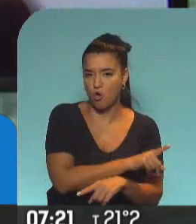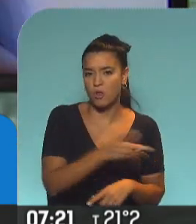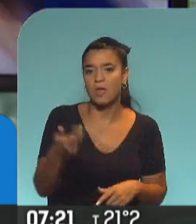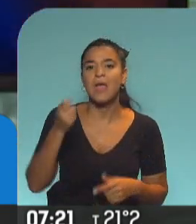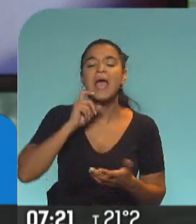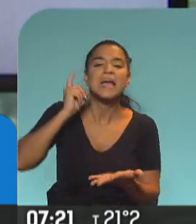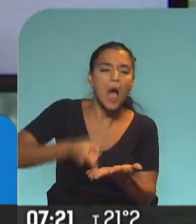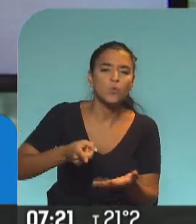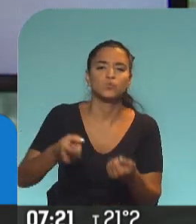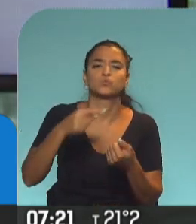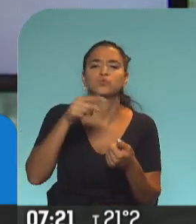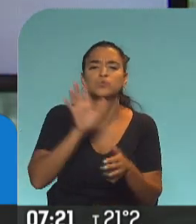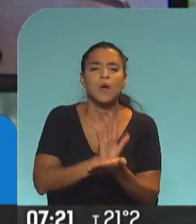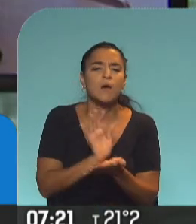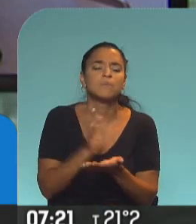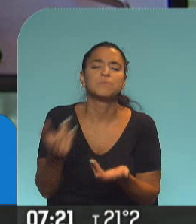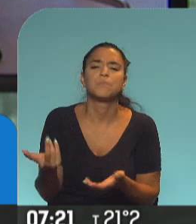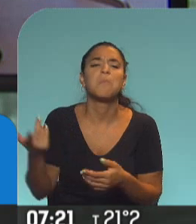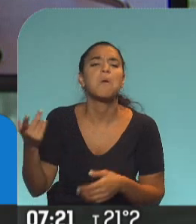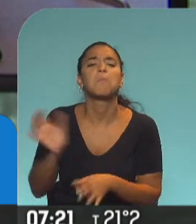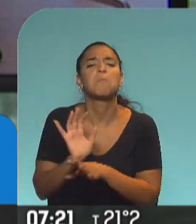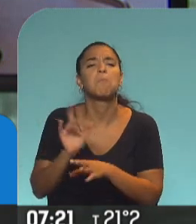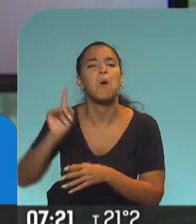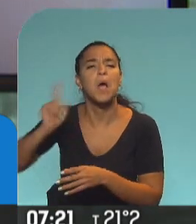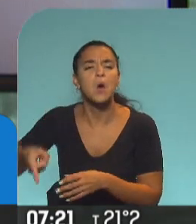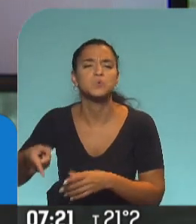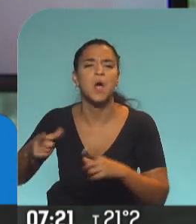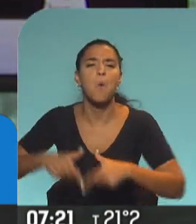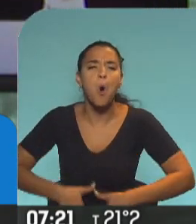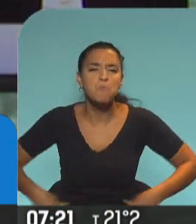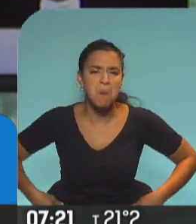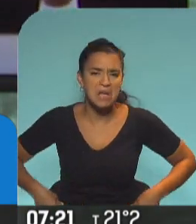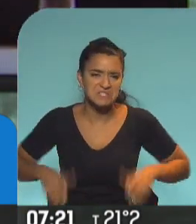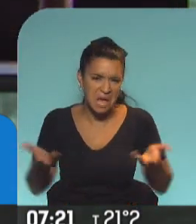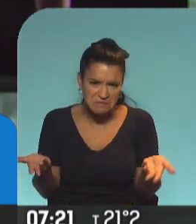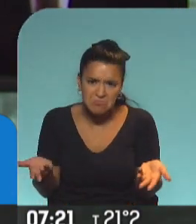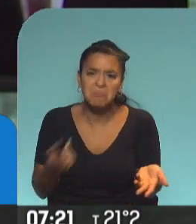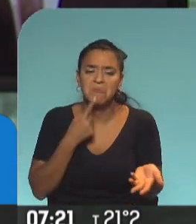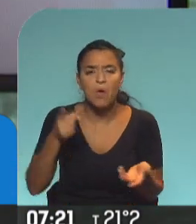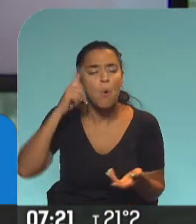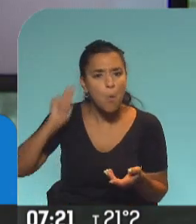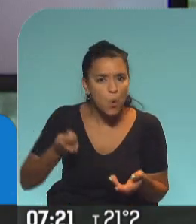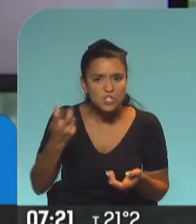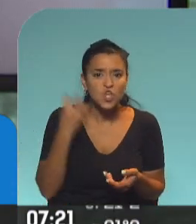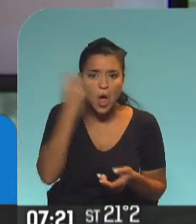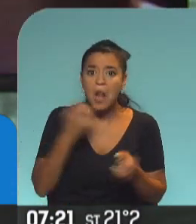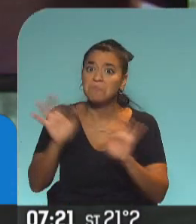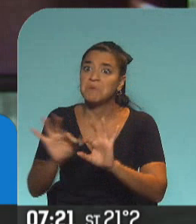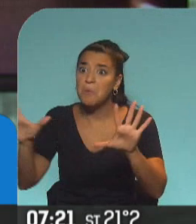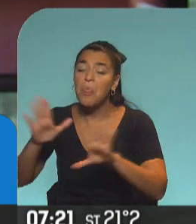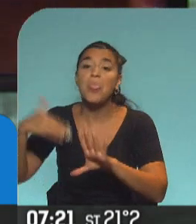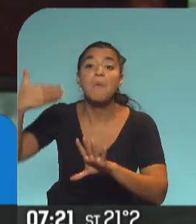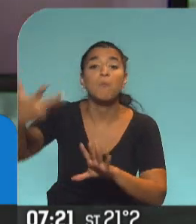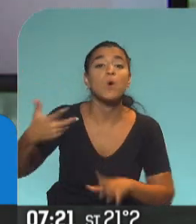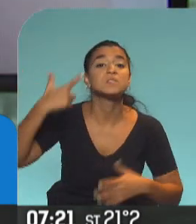causa que tiene que ver con un episodio menor, se conoce como la causa de las bombachas. En esa causa, en el juicio oral, había sido absuelto y después el